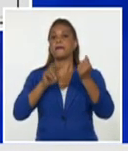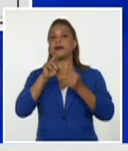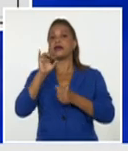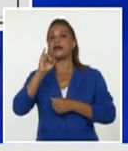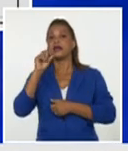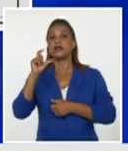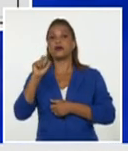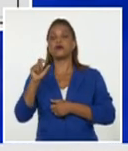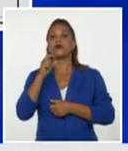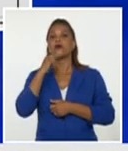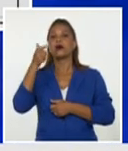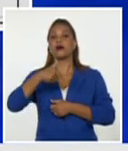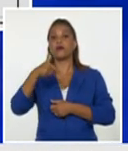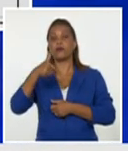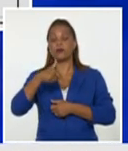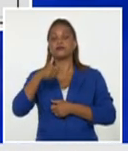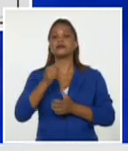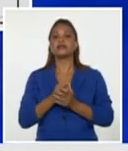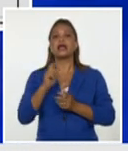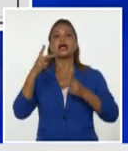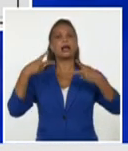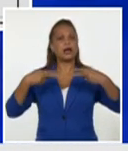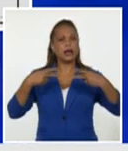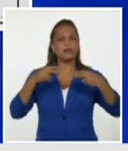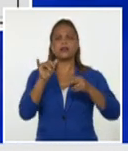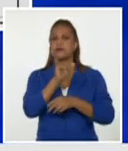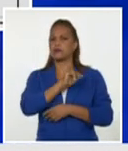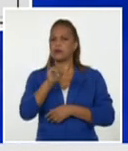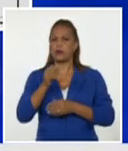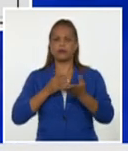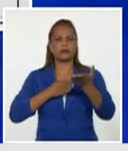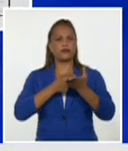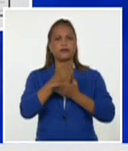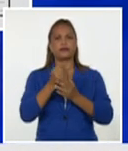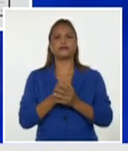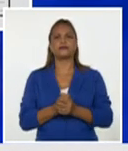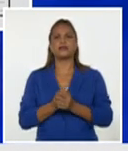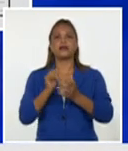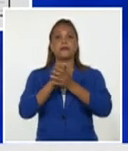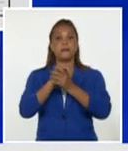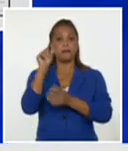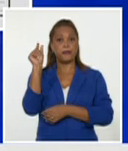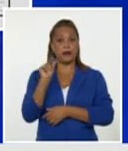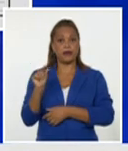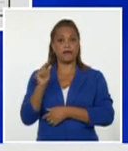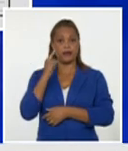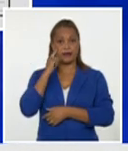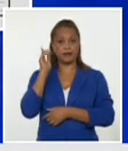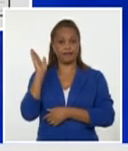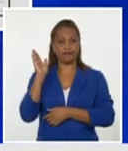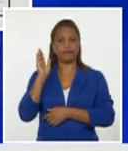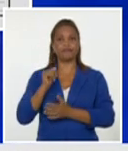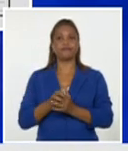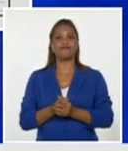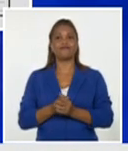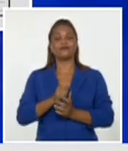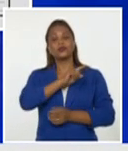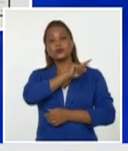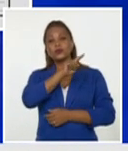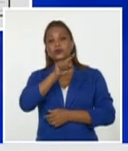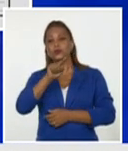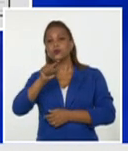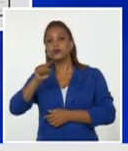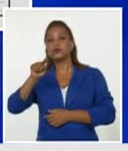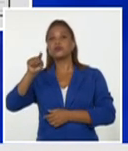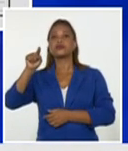Cárdenas también le sigue a continuación. Mayabeque, una curva que no podemos decir lo mismo, no